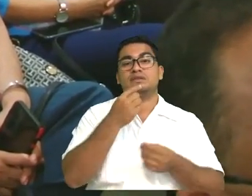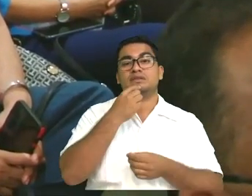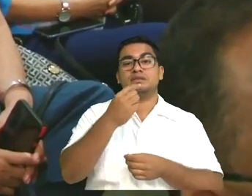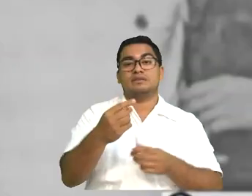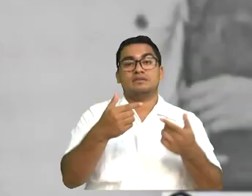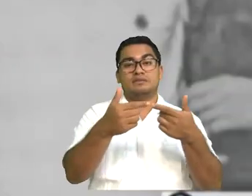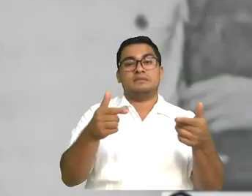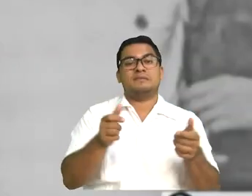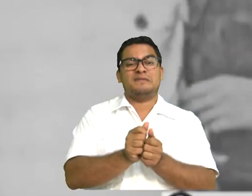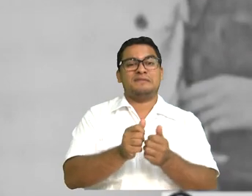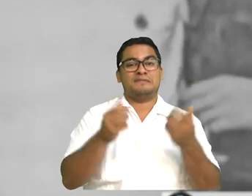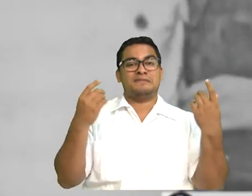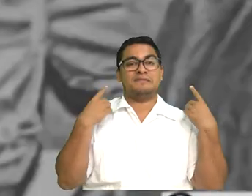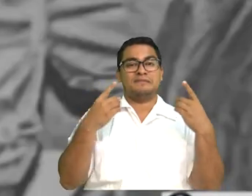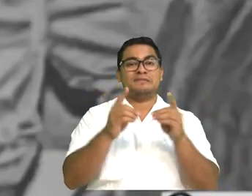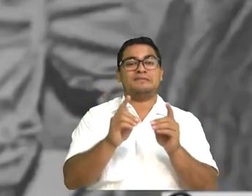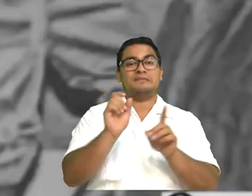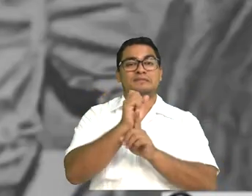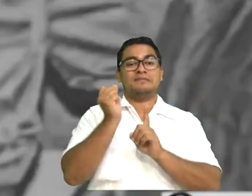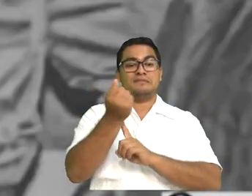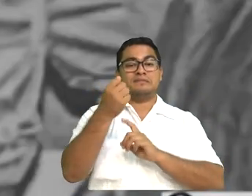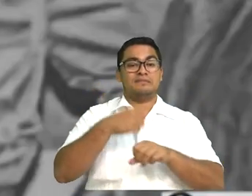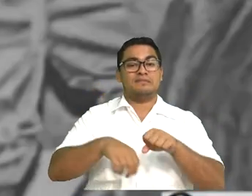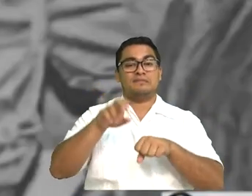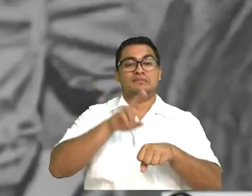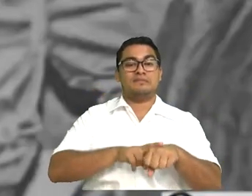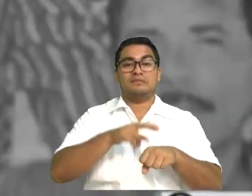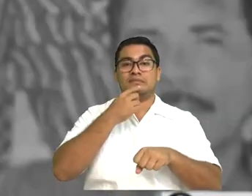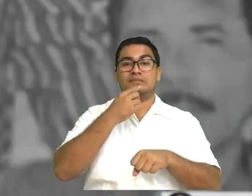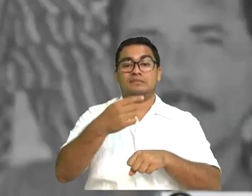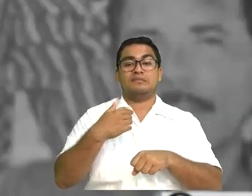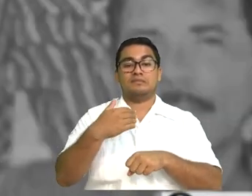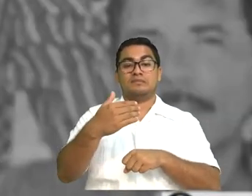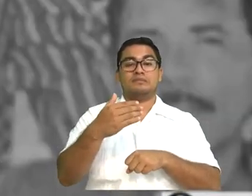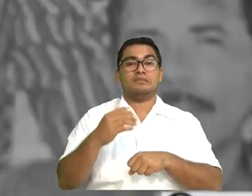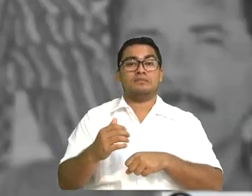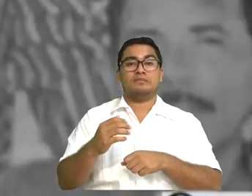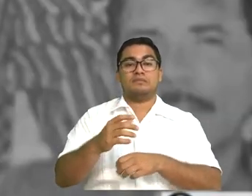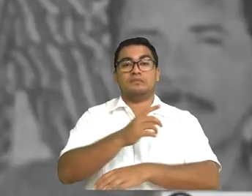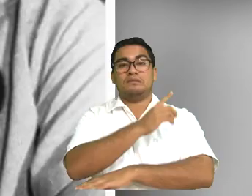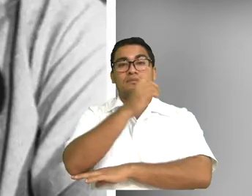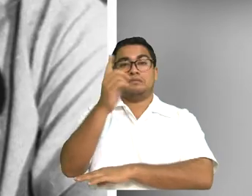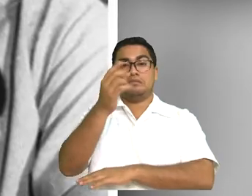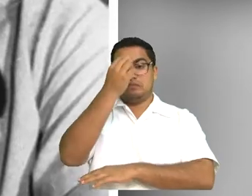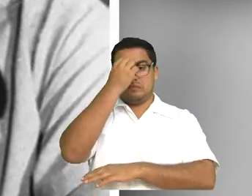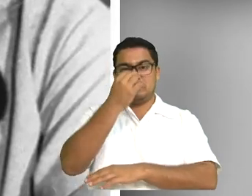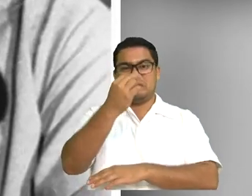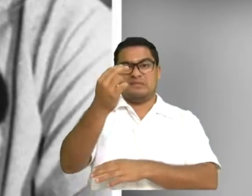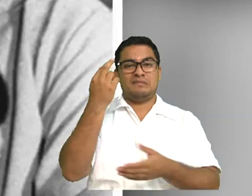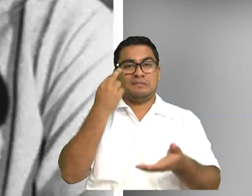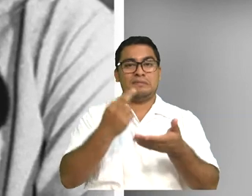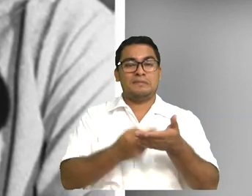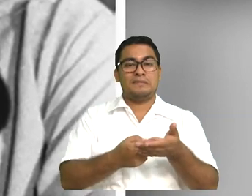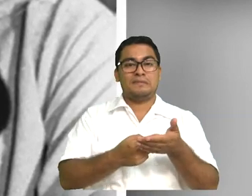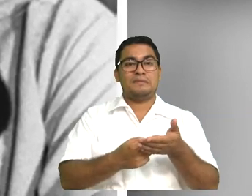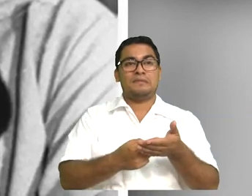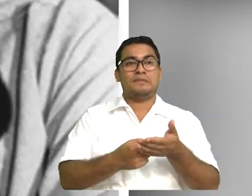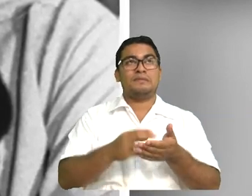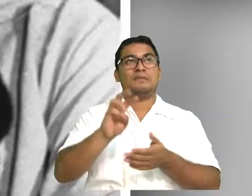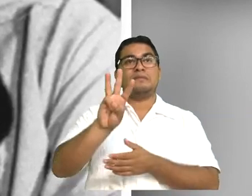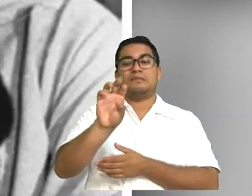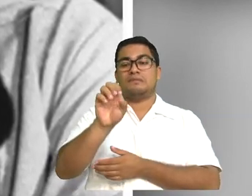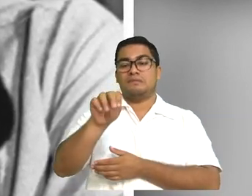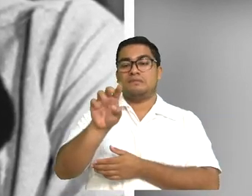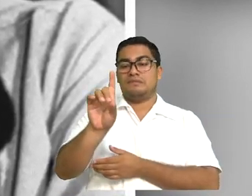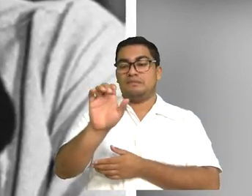Junta Directiva del Poder Legislativo ha convocado para que en los próximos días se realice una sesión solemne en su memoria. Con cámara de Wendell